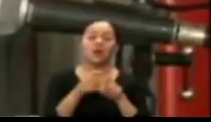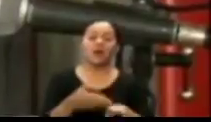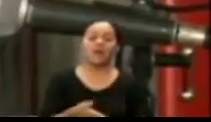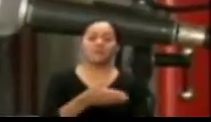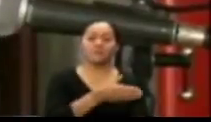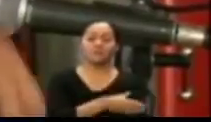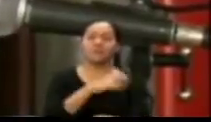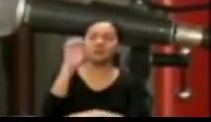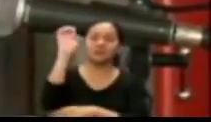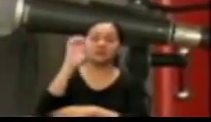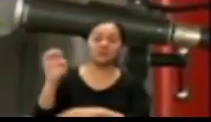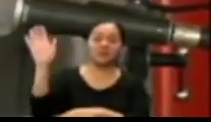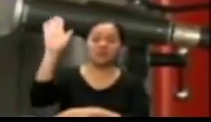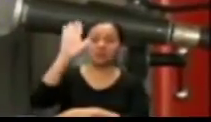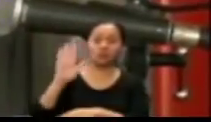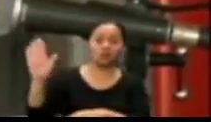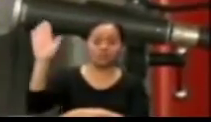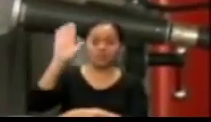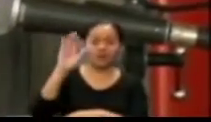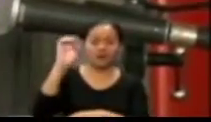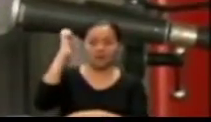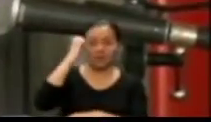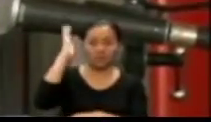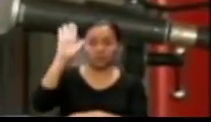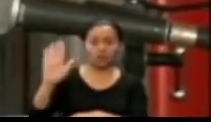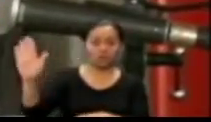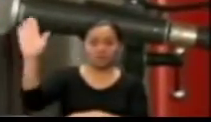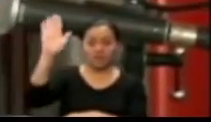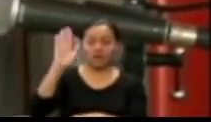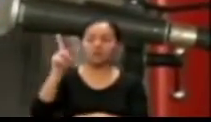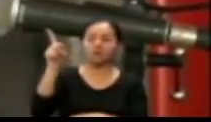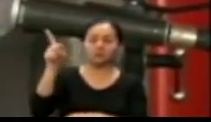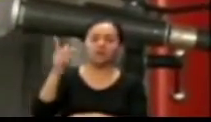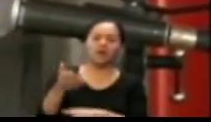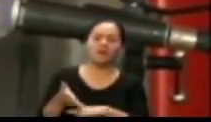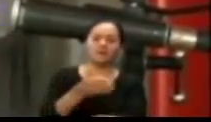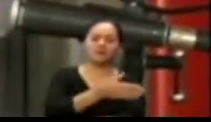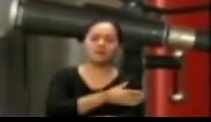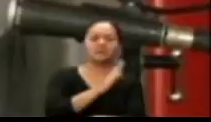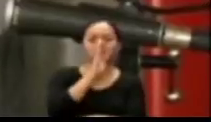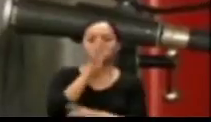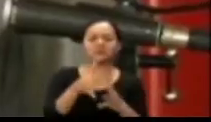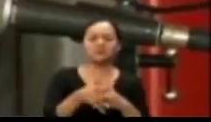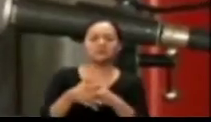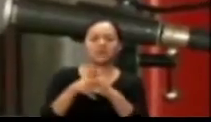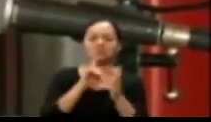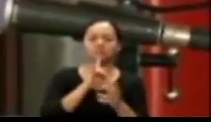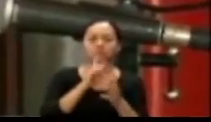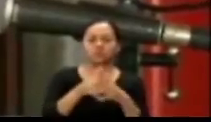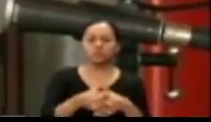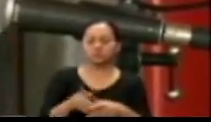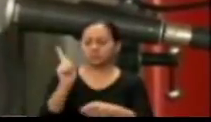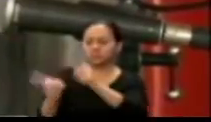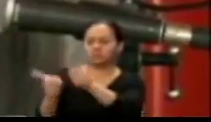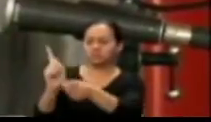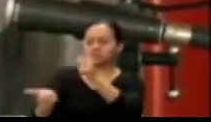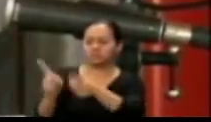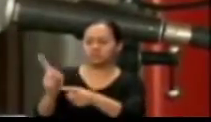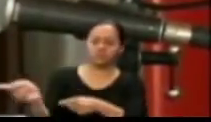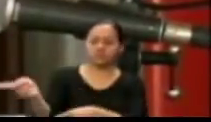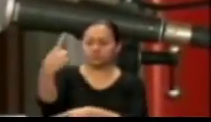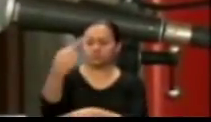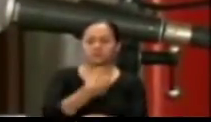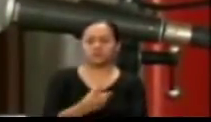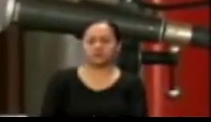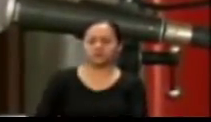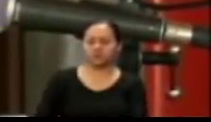los Estados Unidos, que ponían el presidente que tenía que hacer los intereses de las grandes transnacionales, digamos, norteamericanas. Esa misma cosa pasa